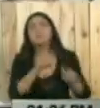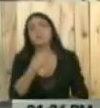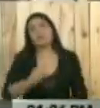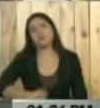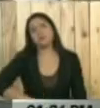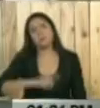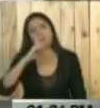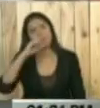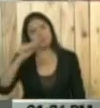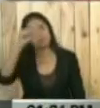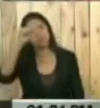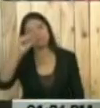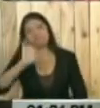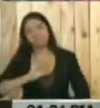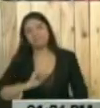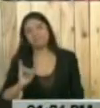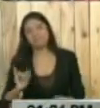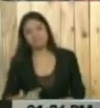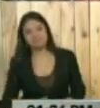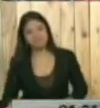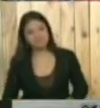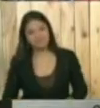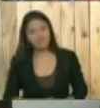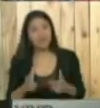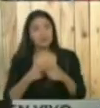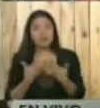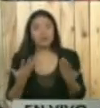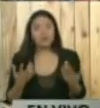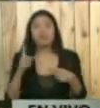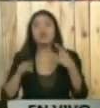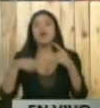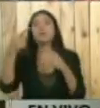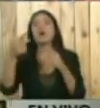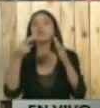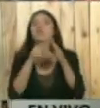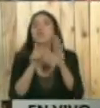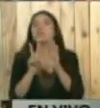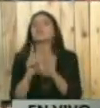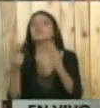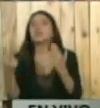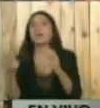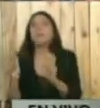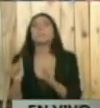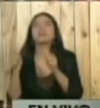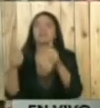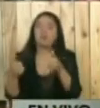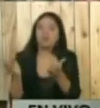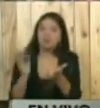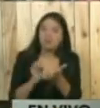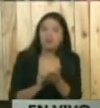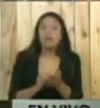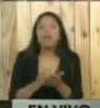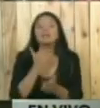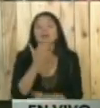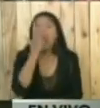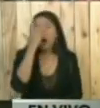presidente, más nada. Y entonces en el 2017 comenzarán, viene